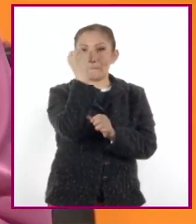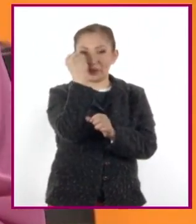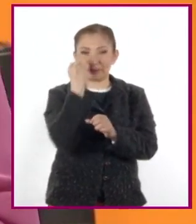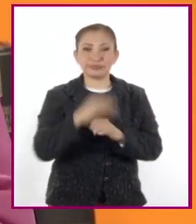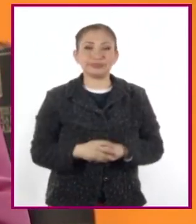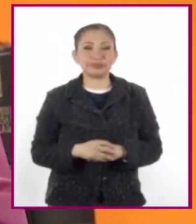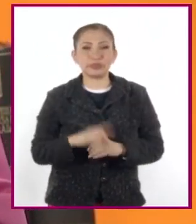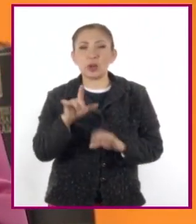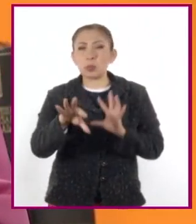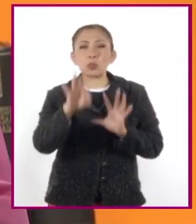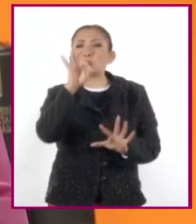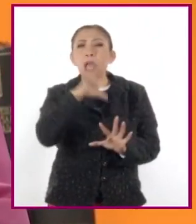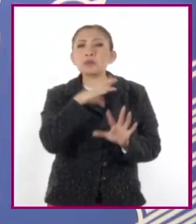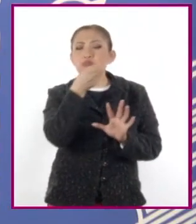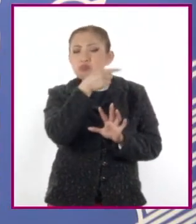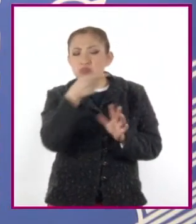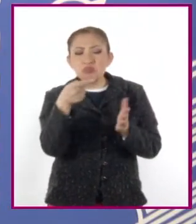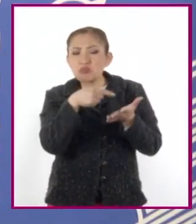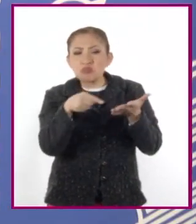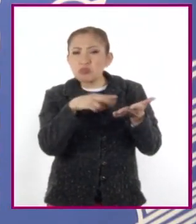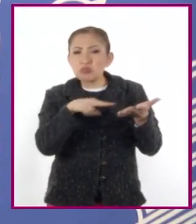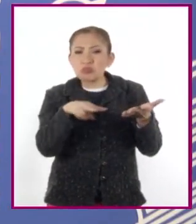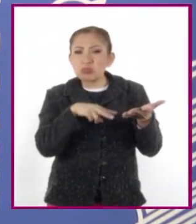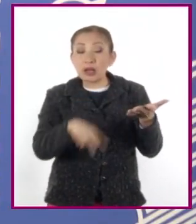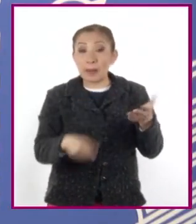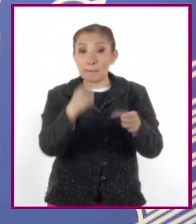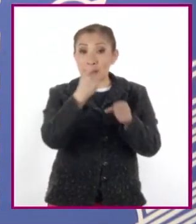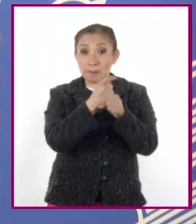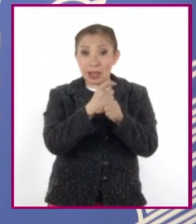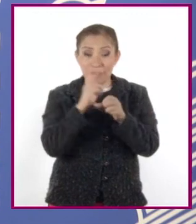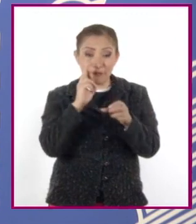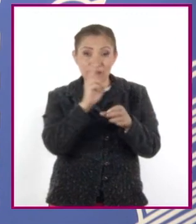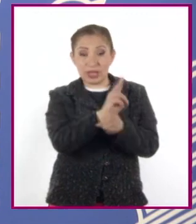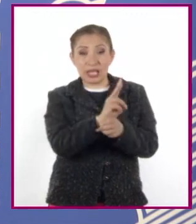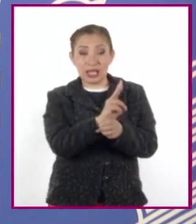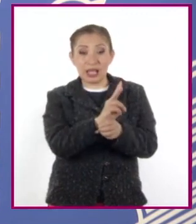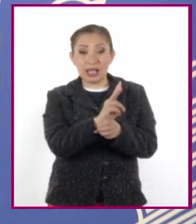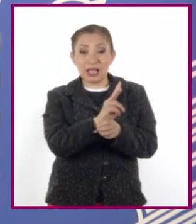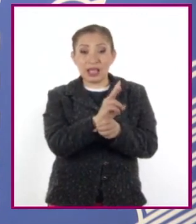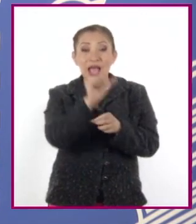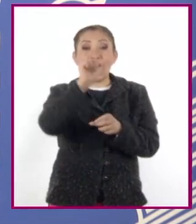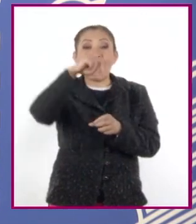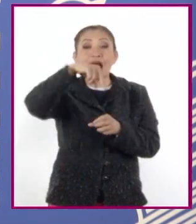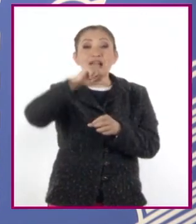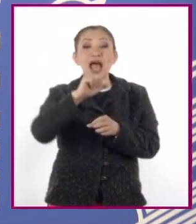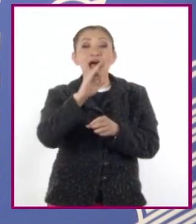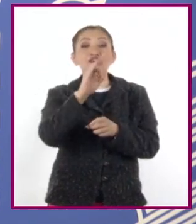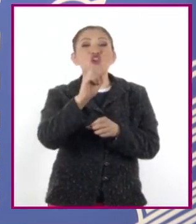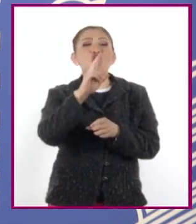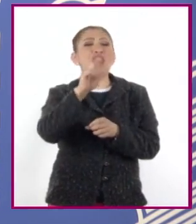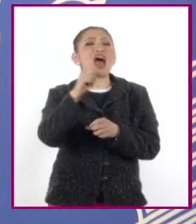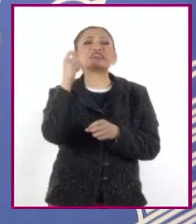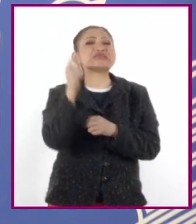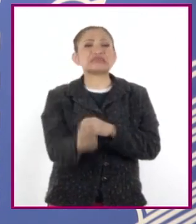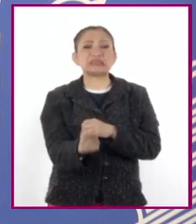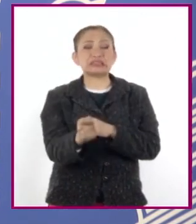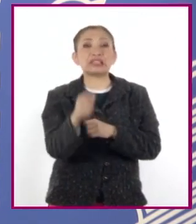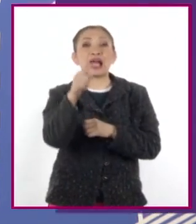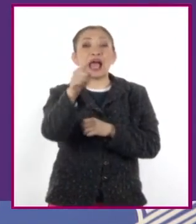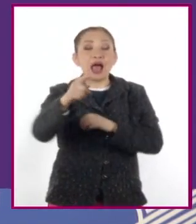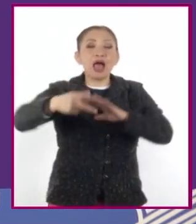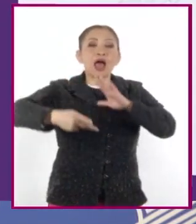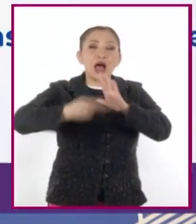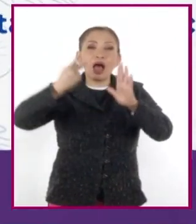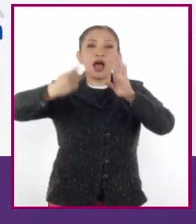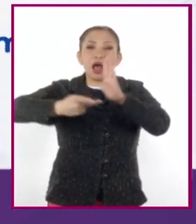¿Qué encontraremos por aquí? La primera en aparecer es una anáfora, o sea, la